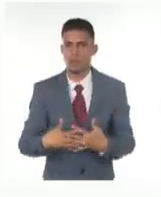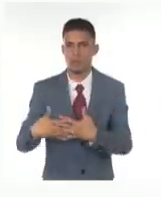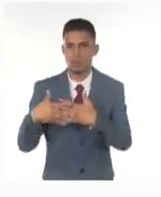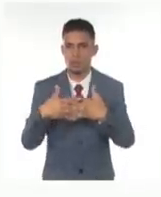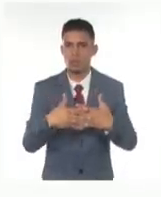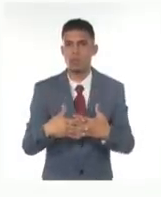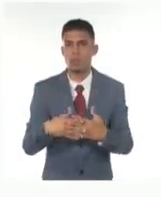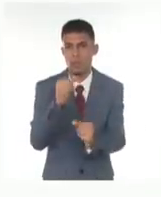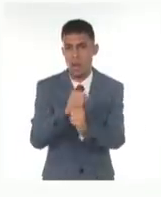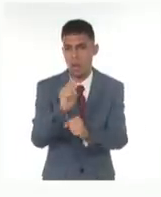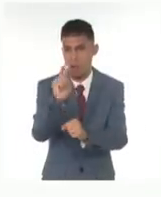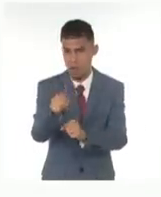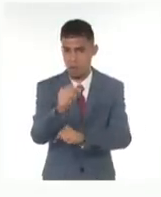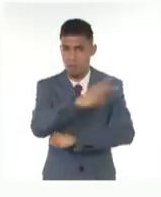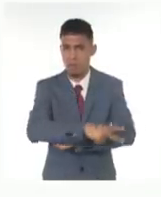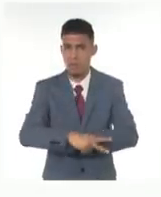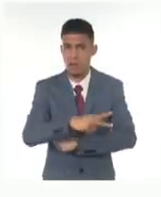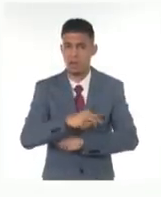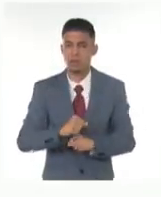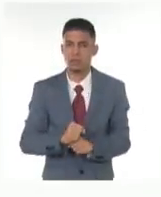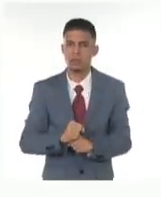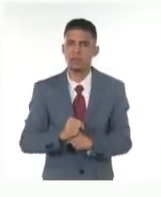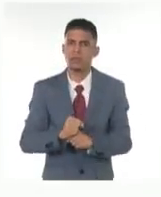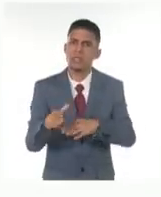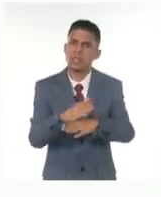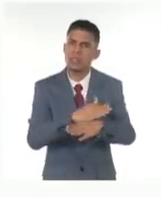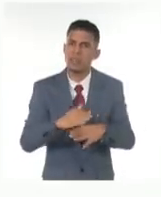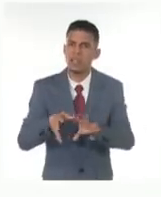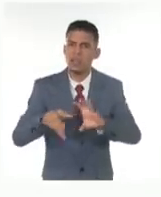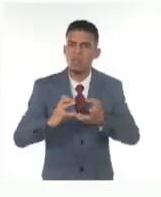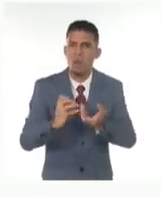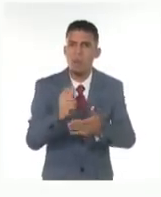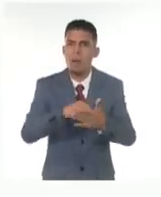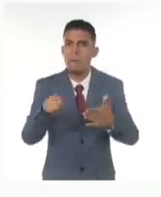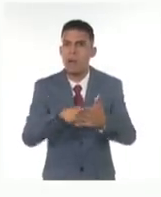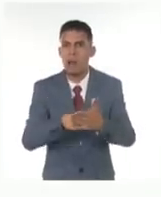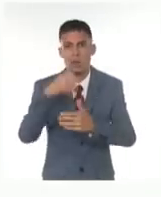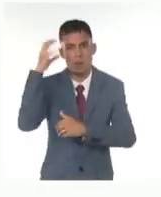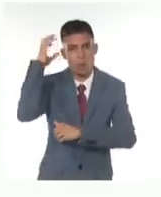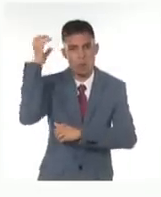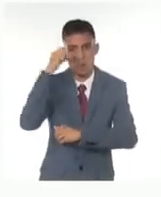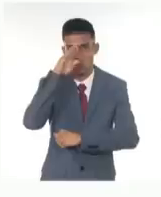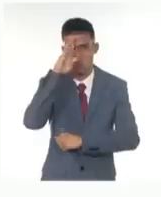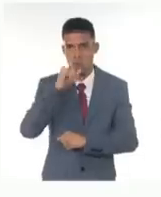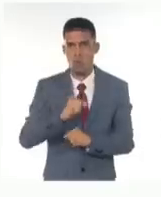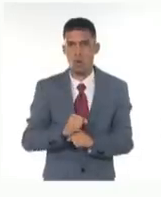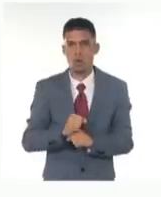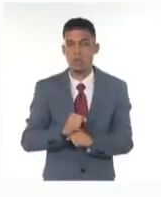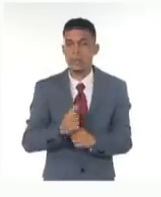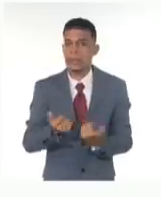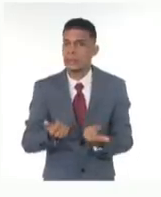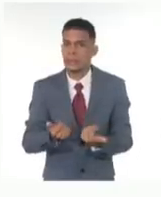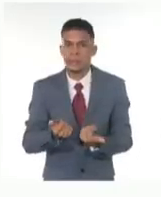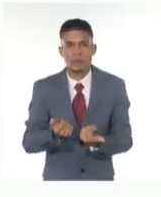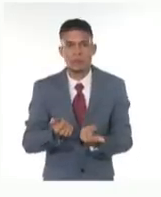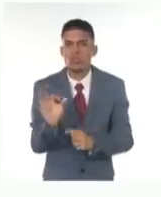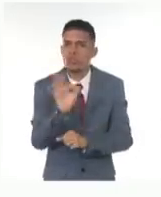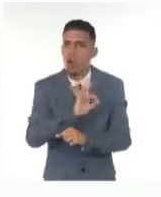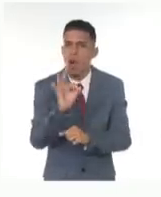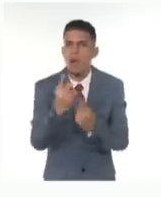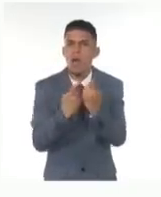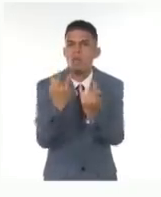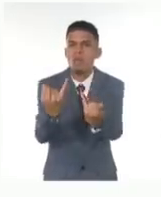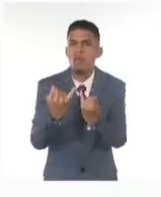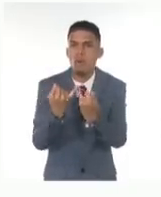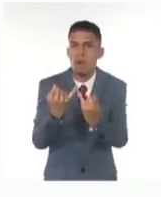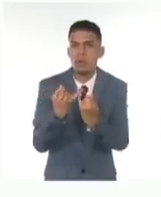operan en Somalia. A pesar de las múltiples gestiones realizadas por el gobierno de Cuba, no ha sido posible obtener información ni